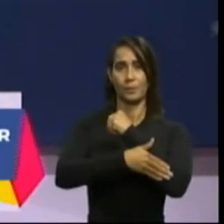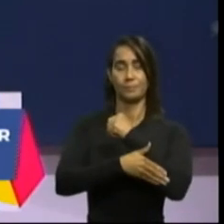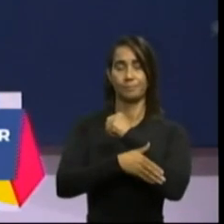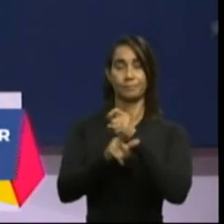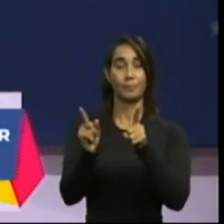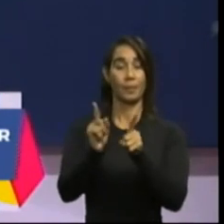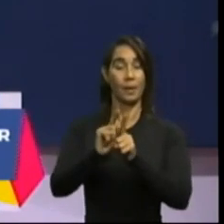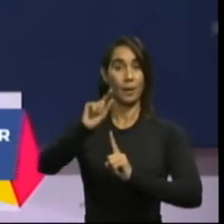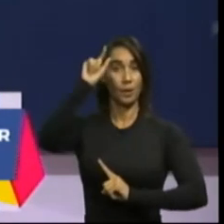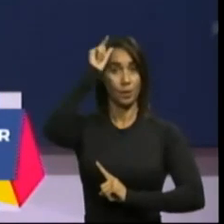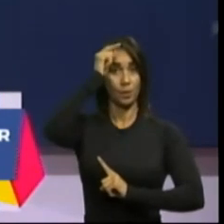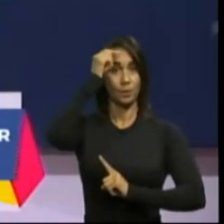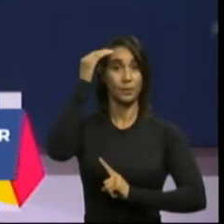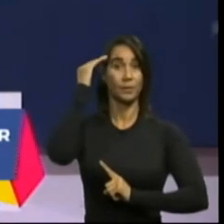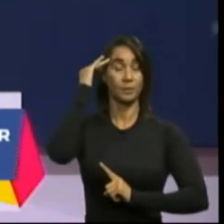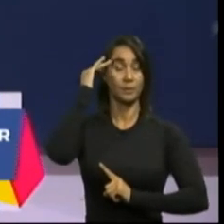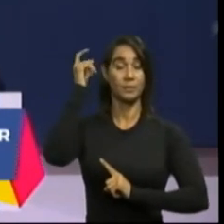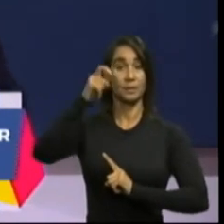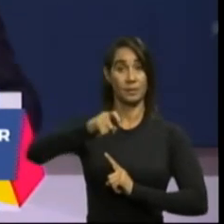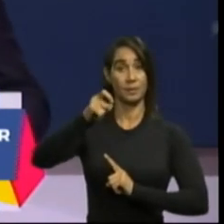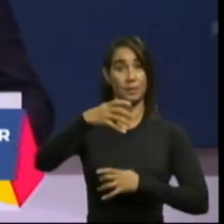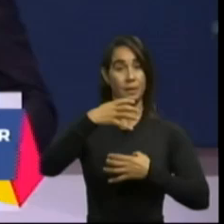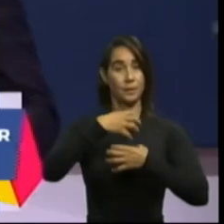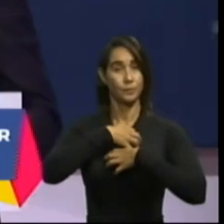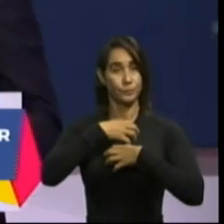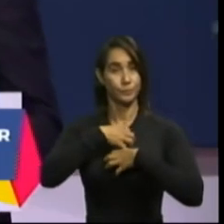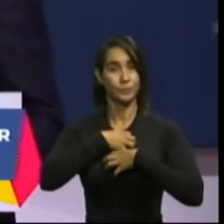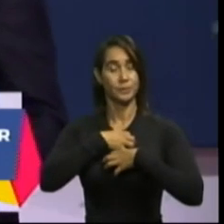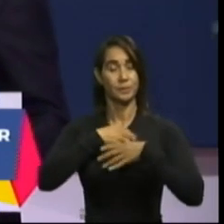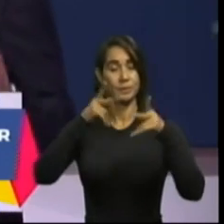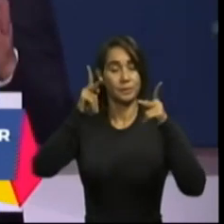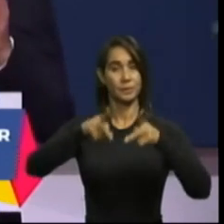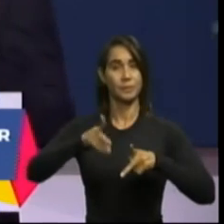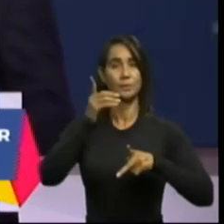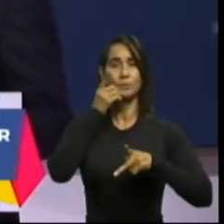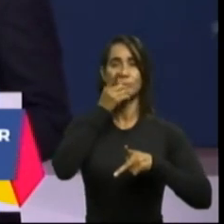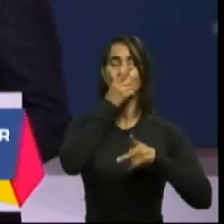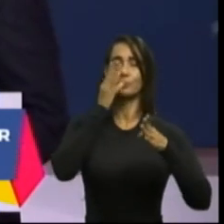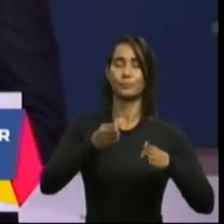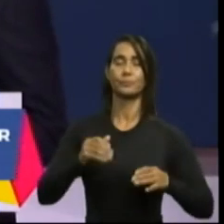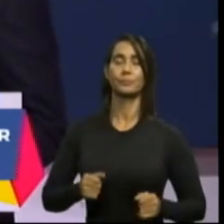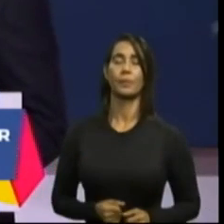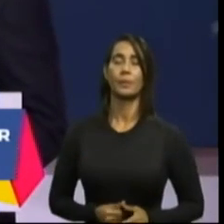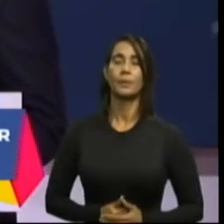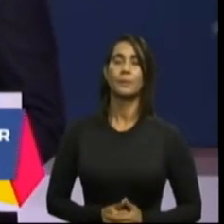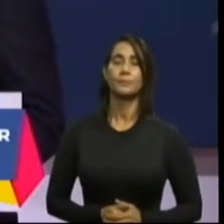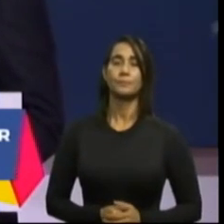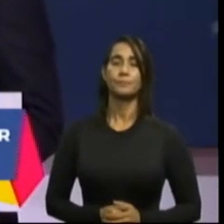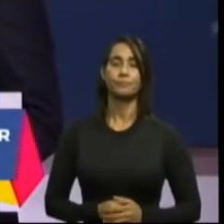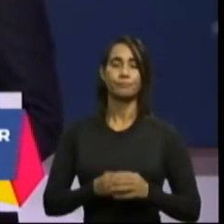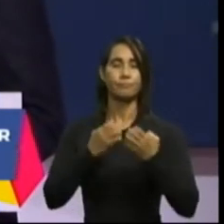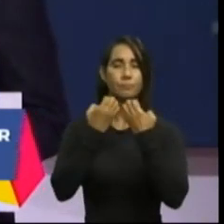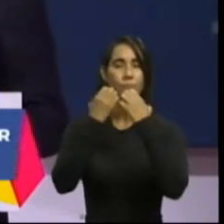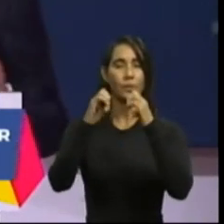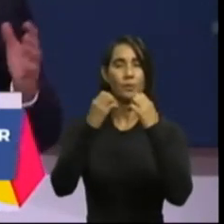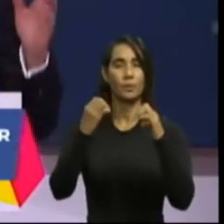necesidades y reclamos de su población. Luchamos por un Estado inclusivo, que apuesta